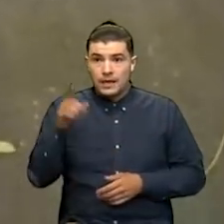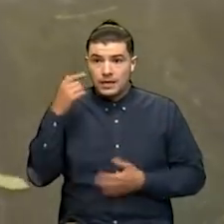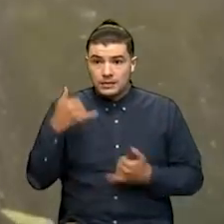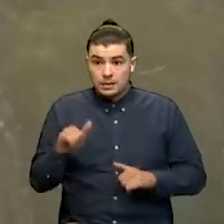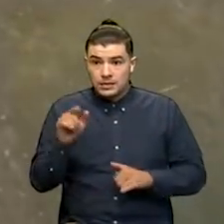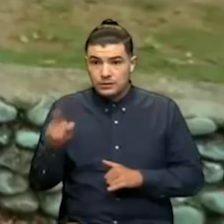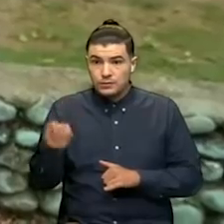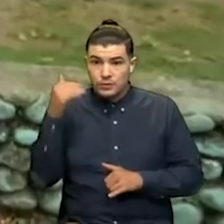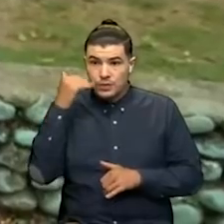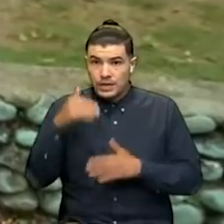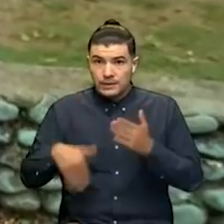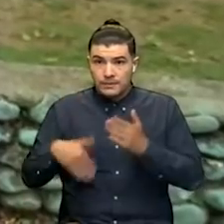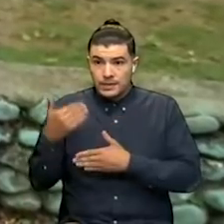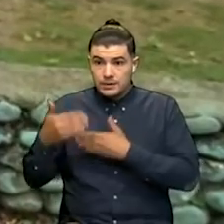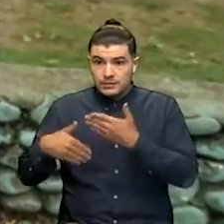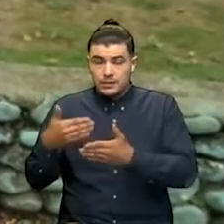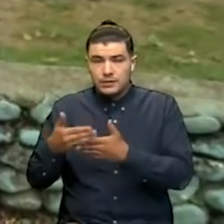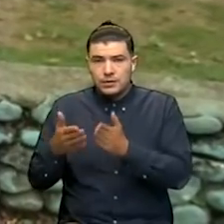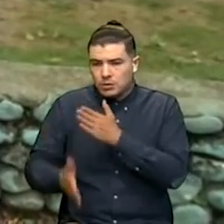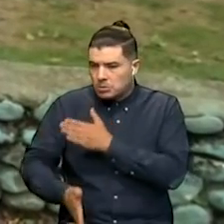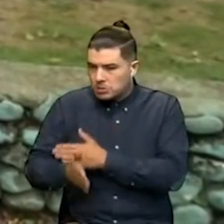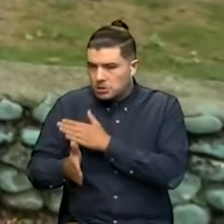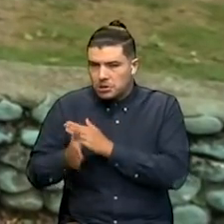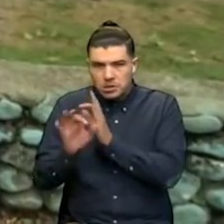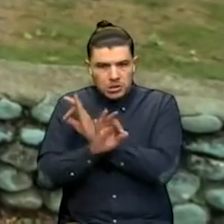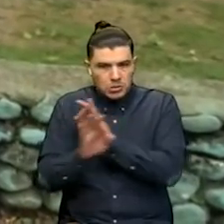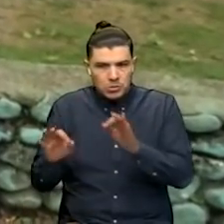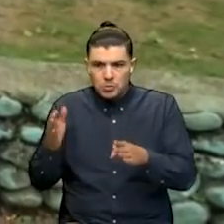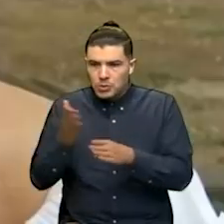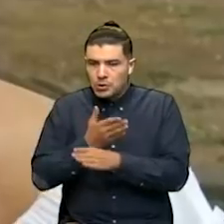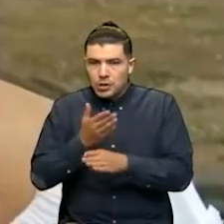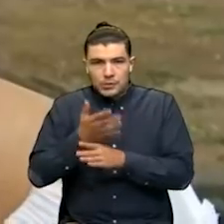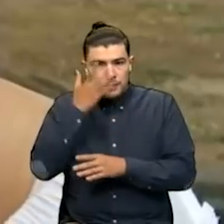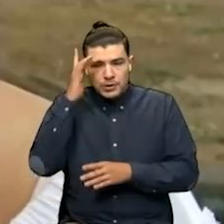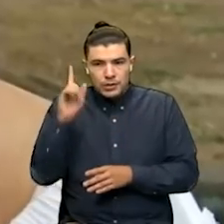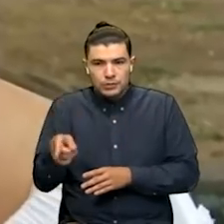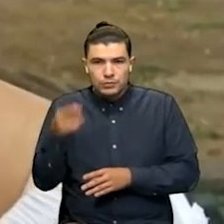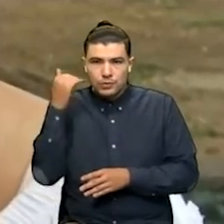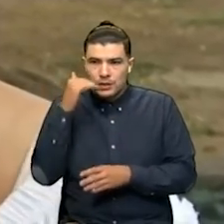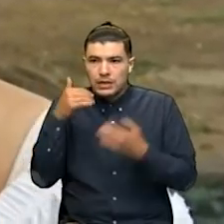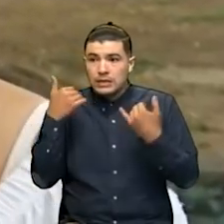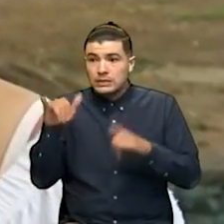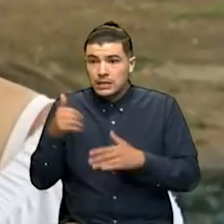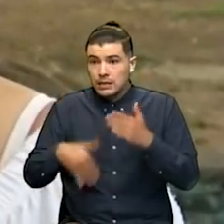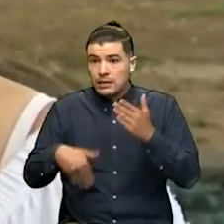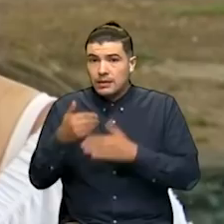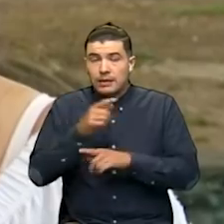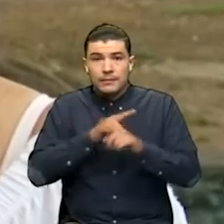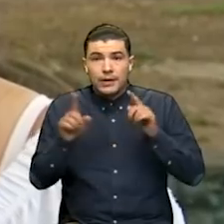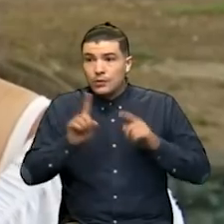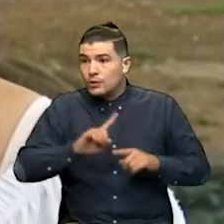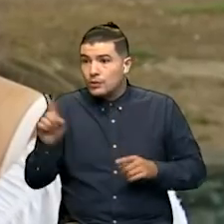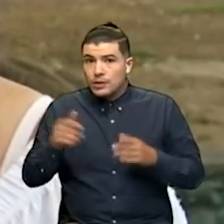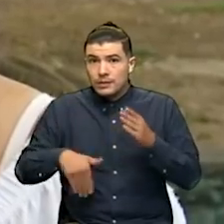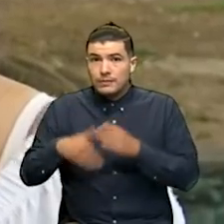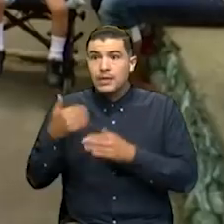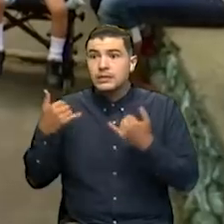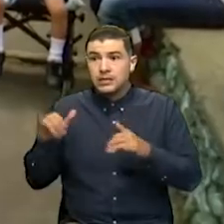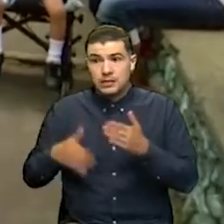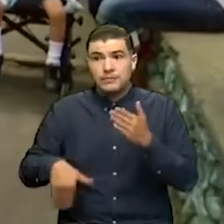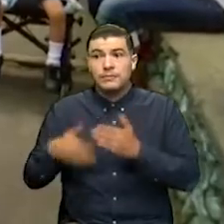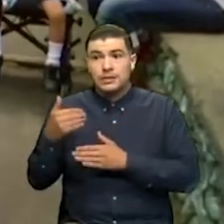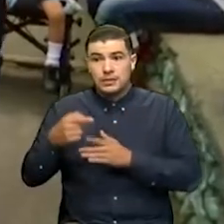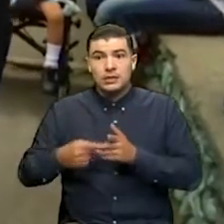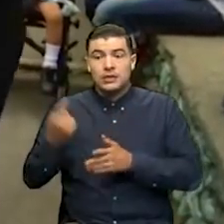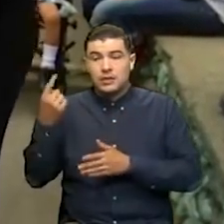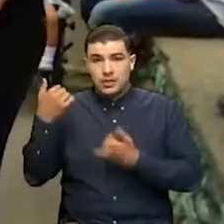la sucesión, pues que continúe, no habría ningún problema porque ya la inició. Pero si no la ha iniciado, que la inicie inmediatamente antes de cumplir los 10